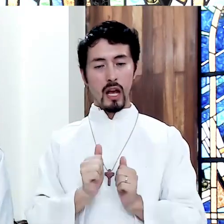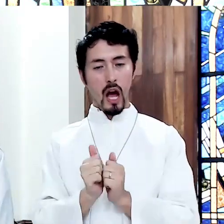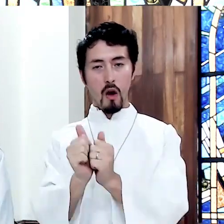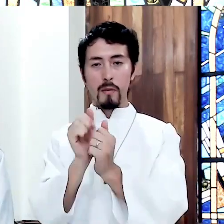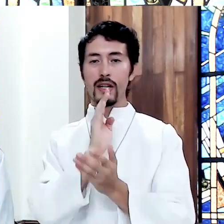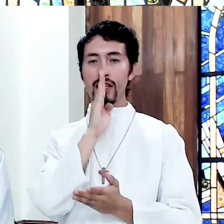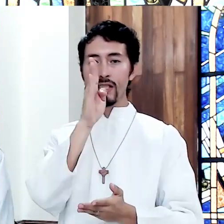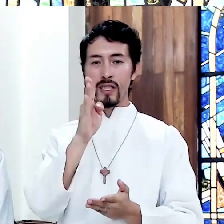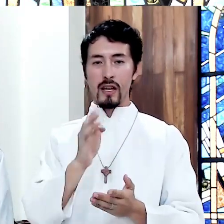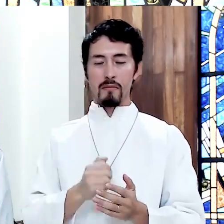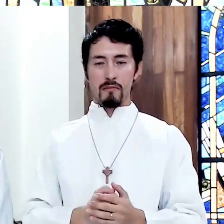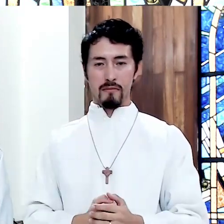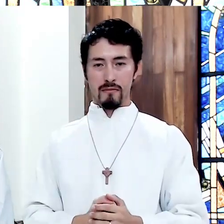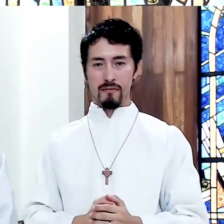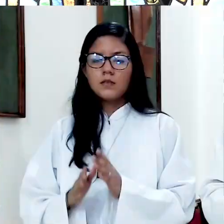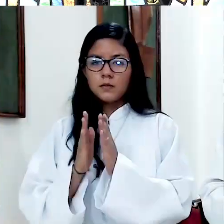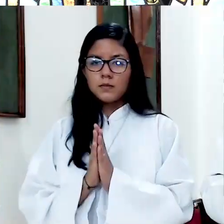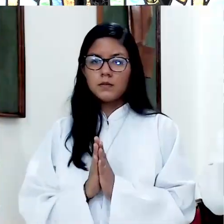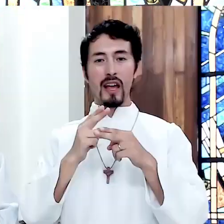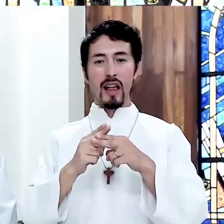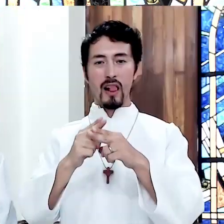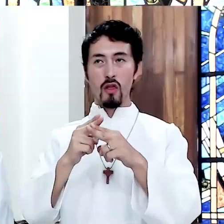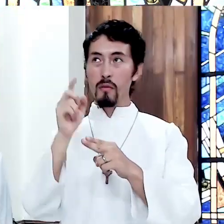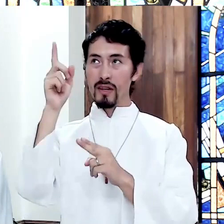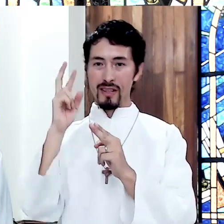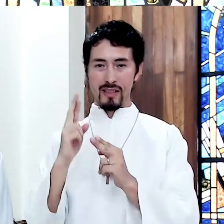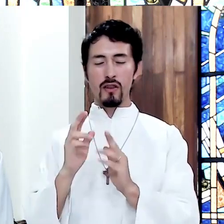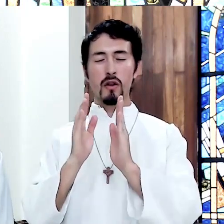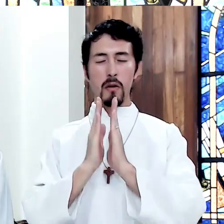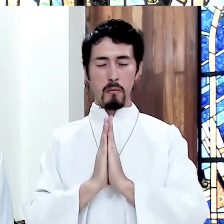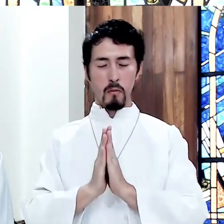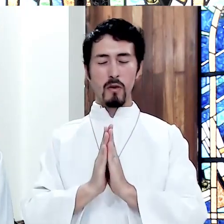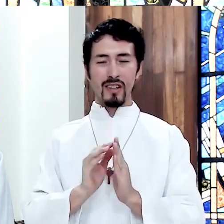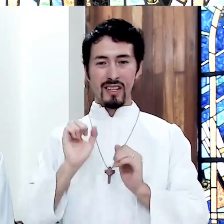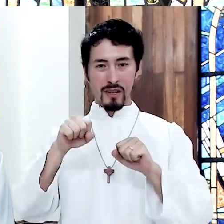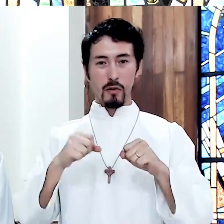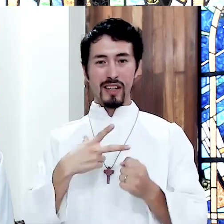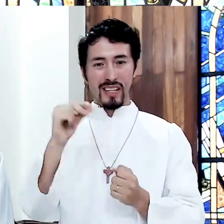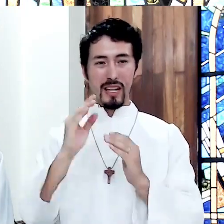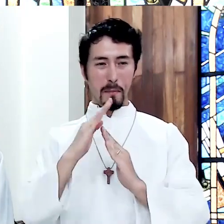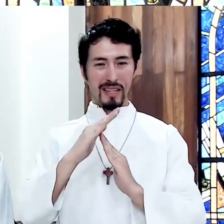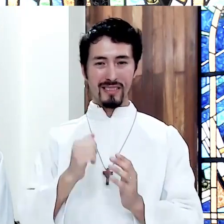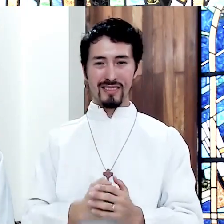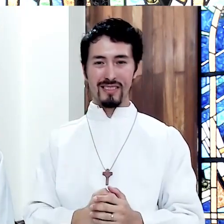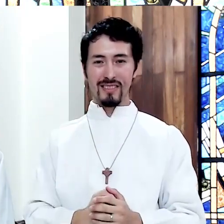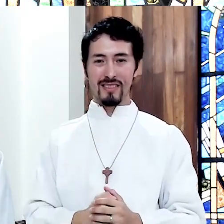En el nombre del Señor pueden ir en paz. Demos gracias a Dios.